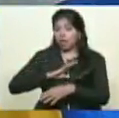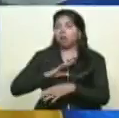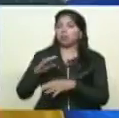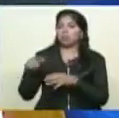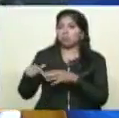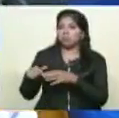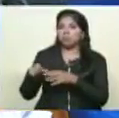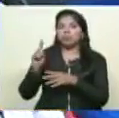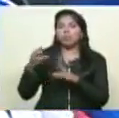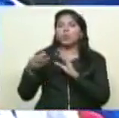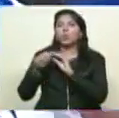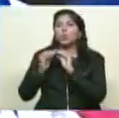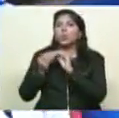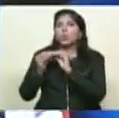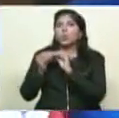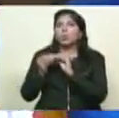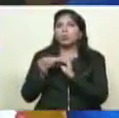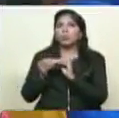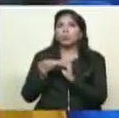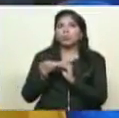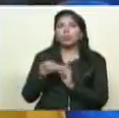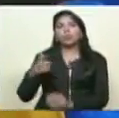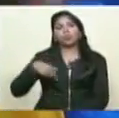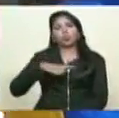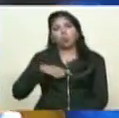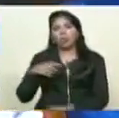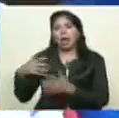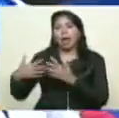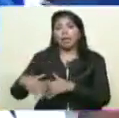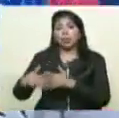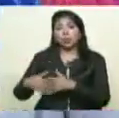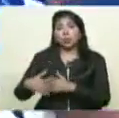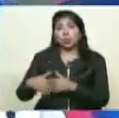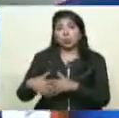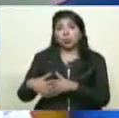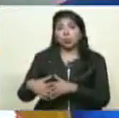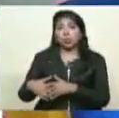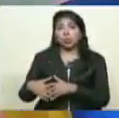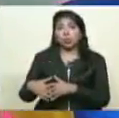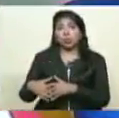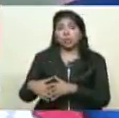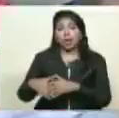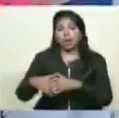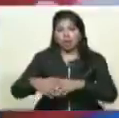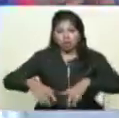reparación. Nosotros en la industria hemos reparado calderas,